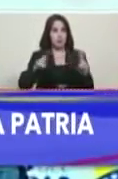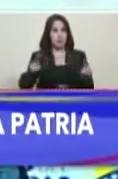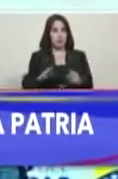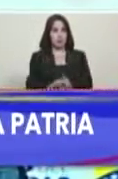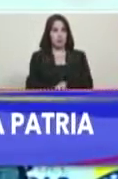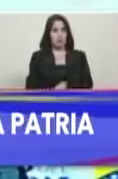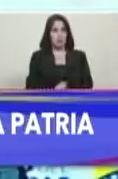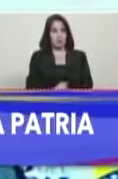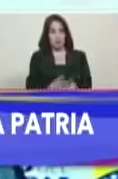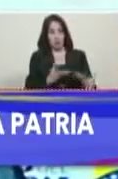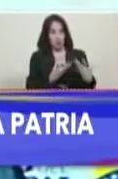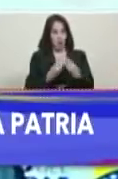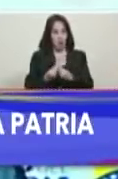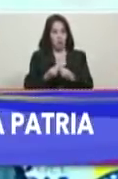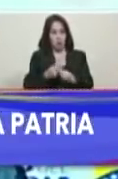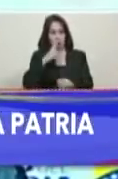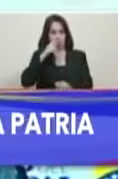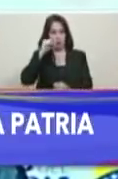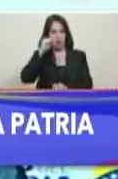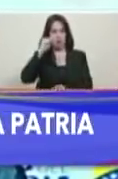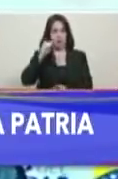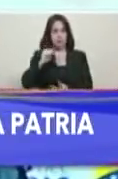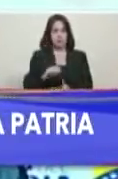está con Nicolás.